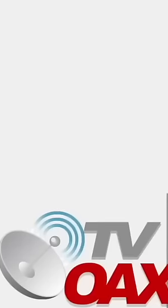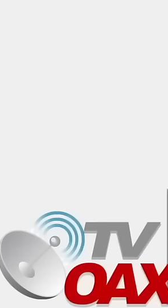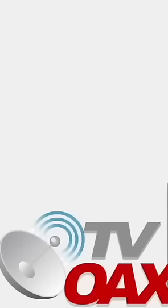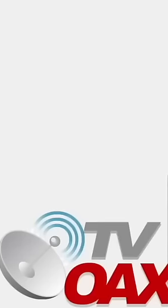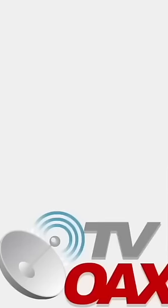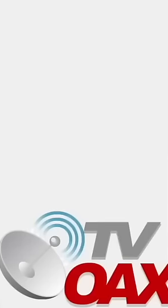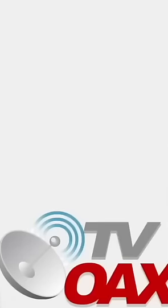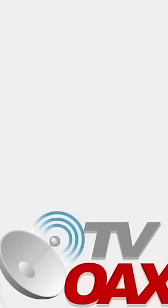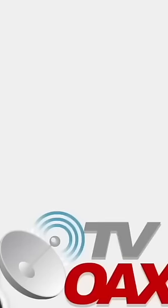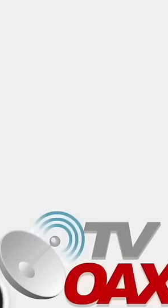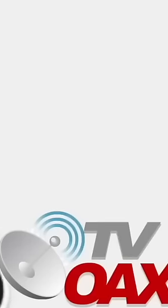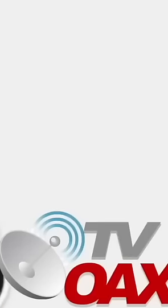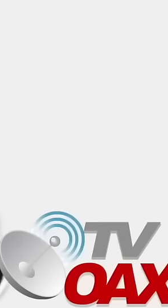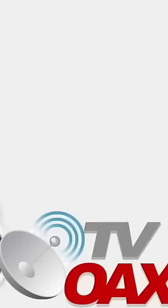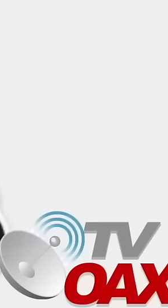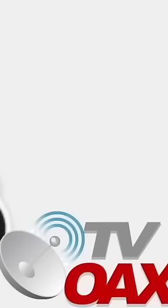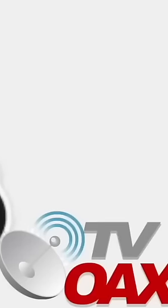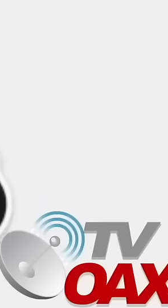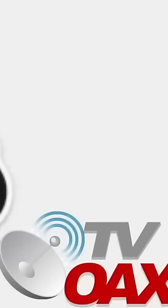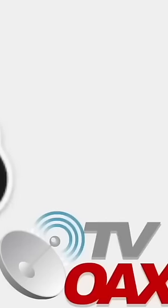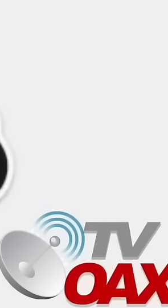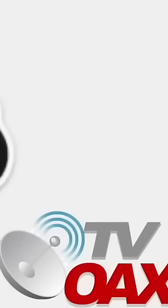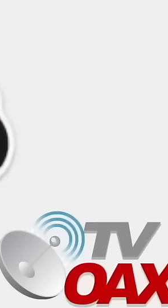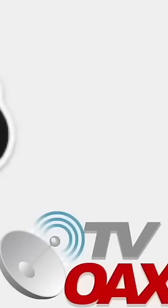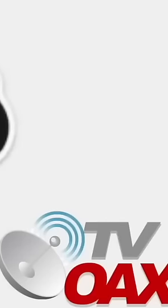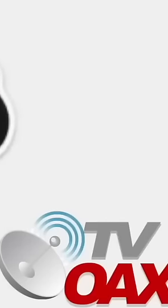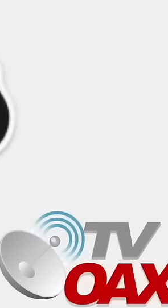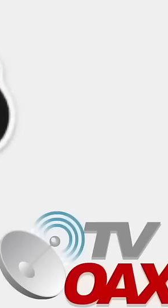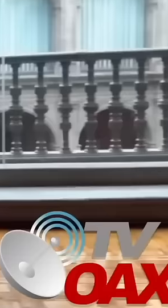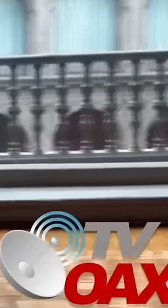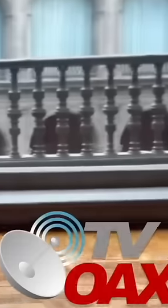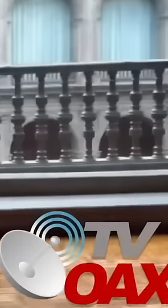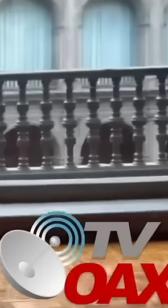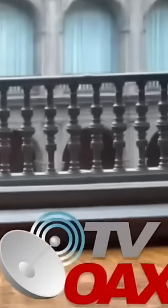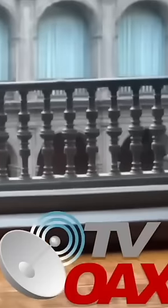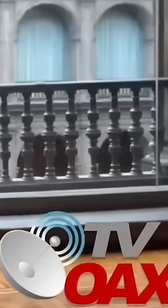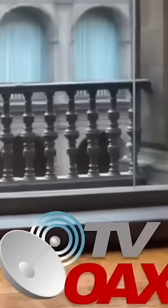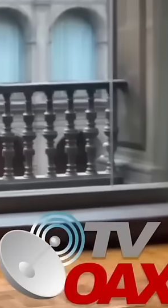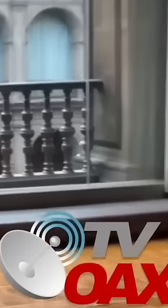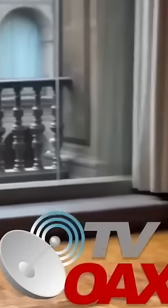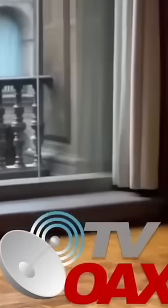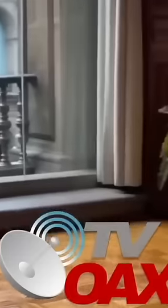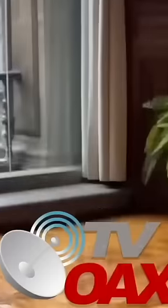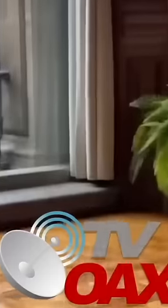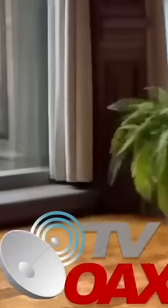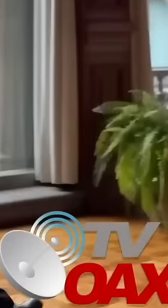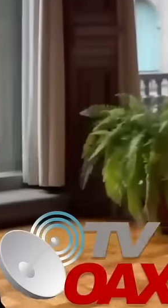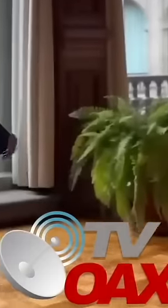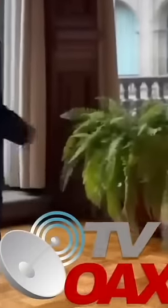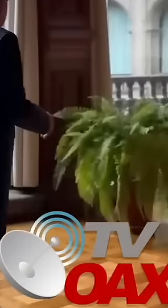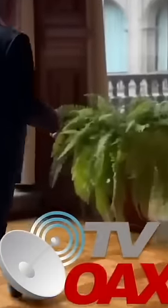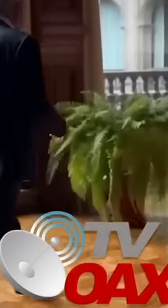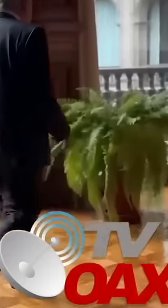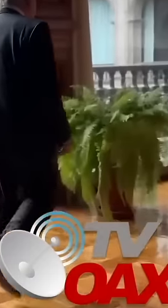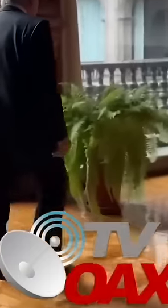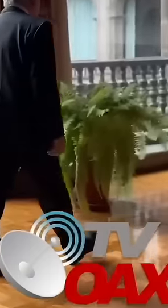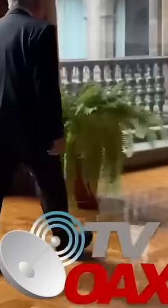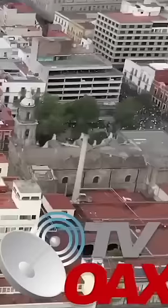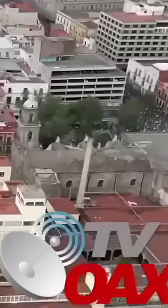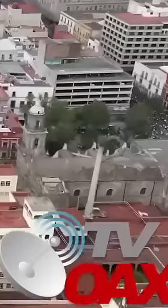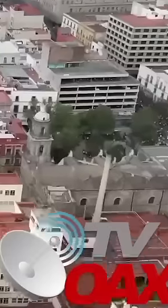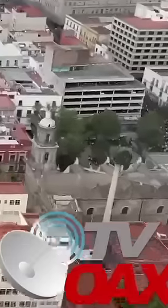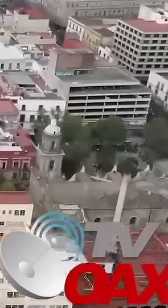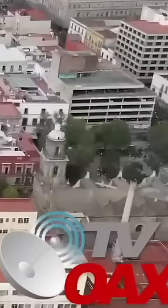La figura caricaturizada del mandatario federal fue creada para su campaña en el año 2006 y a partir de